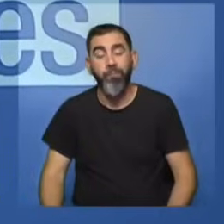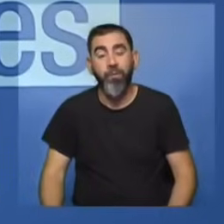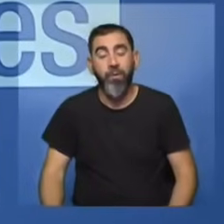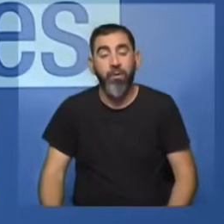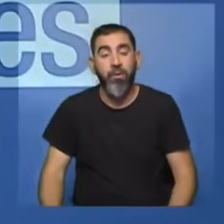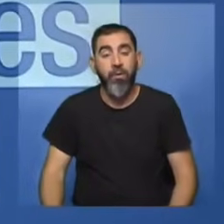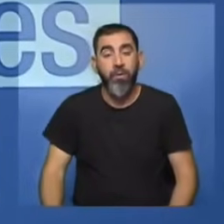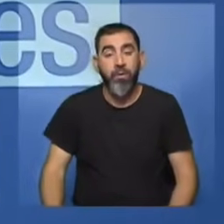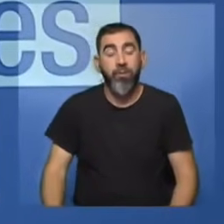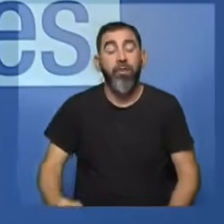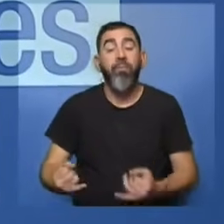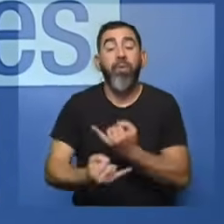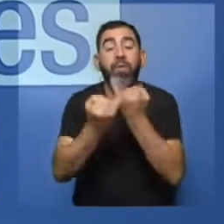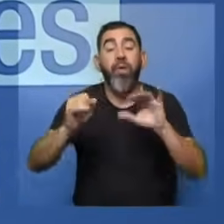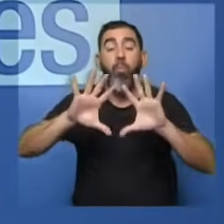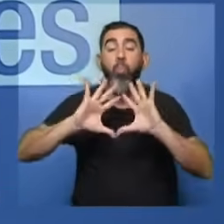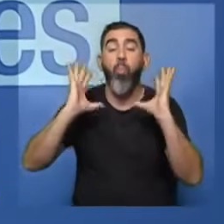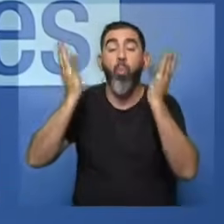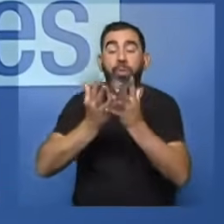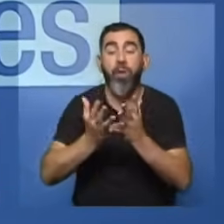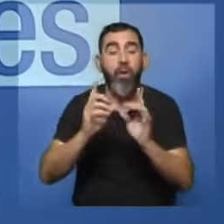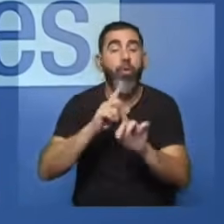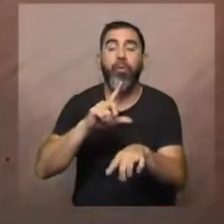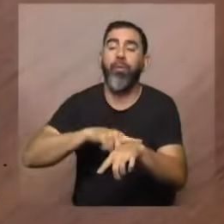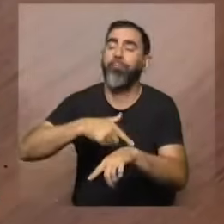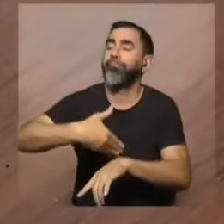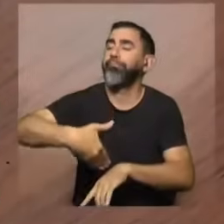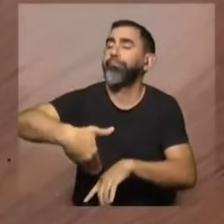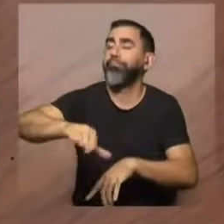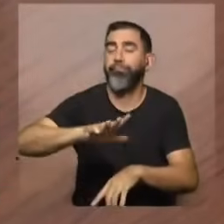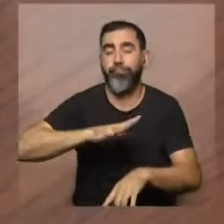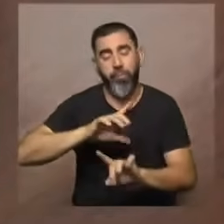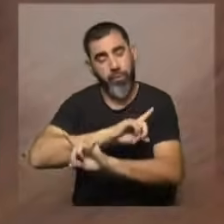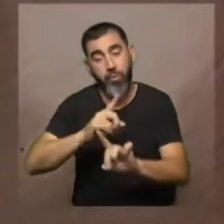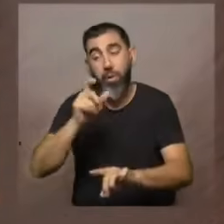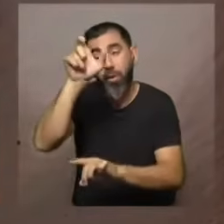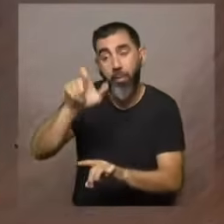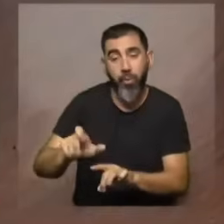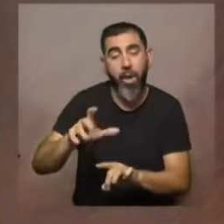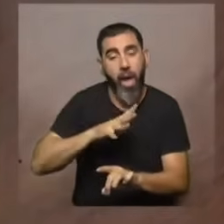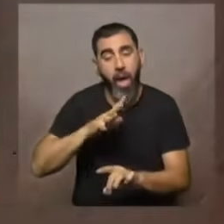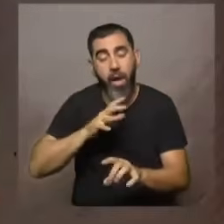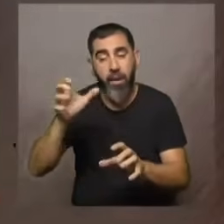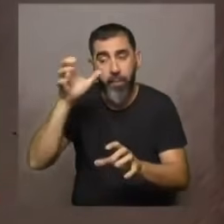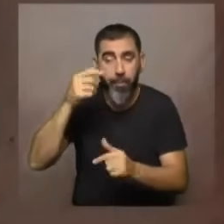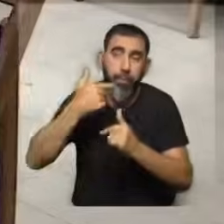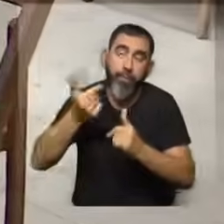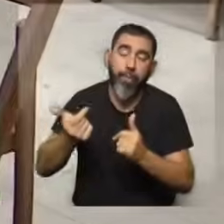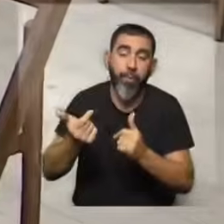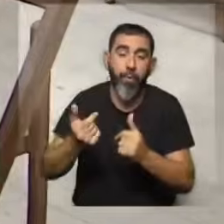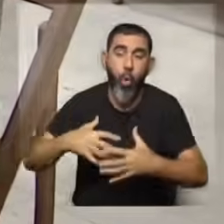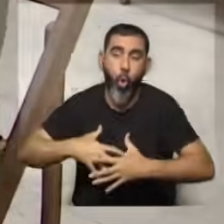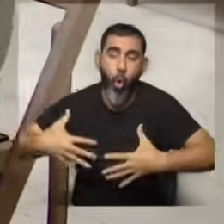es el lema del Día Mundial de la diabetes de no dejar pasar estas situaciones sino que si la persona tiene factores de riesgo Como por ejemplo